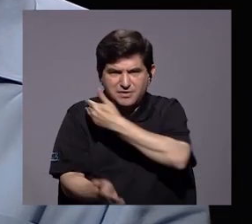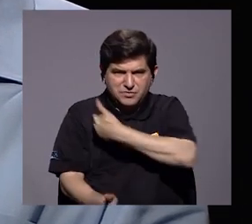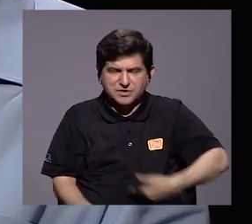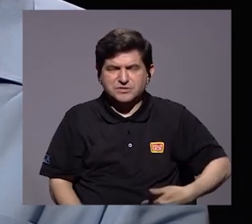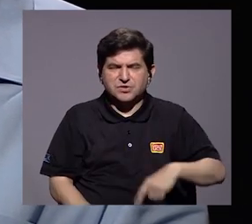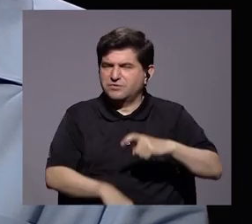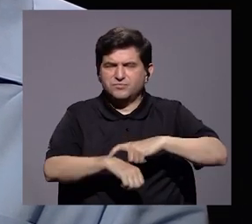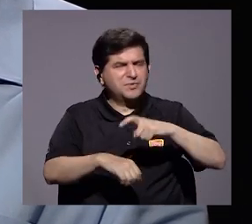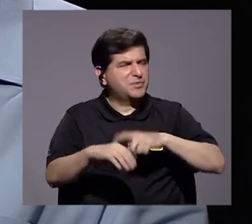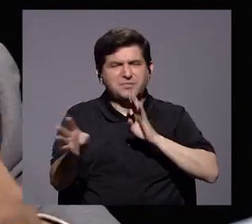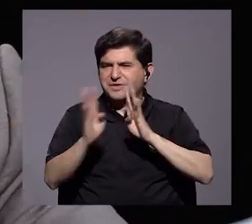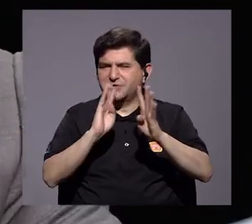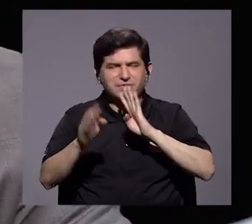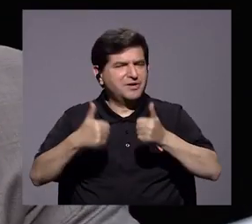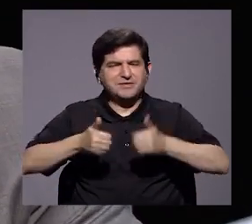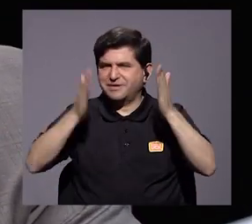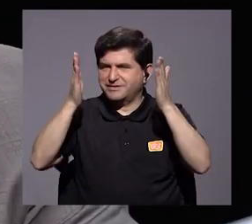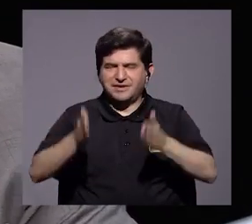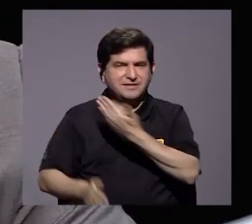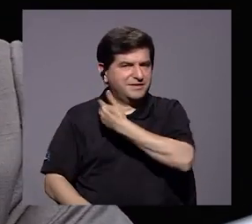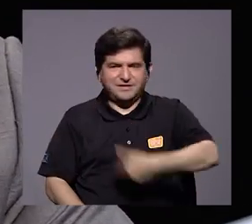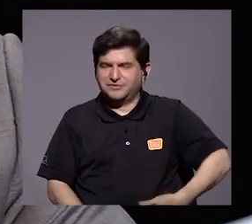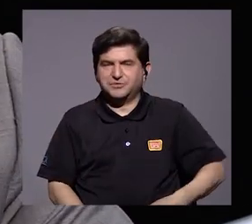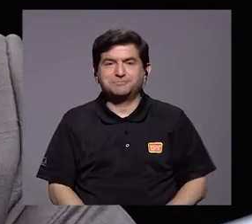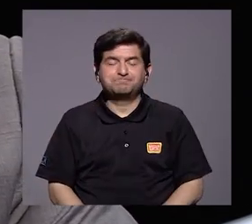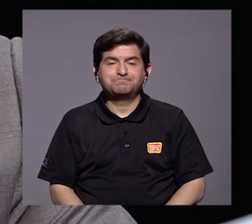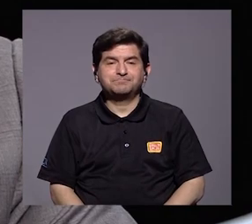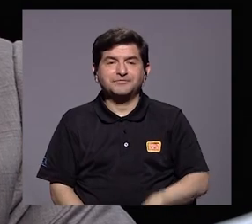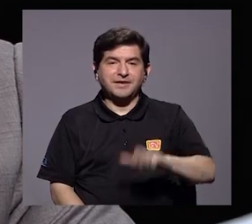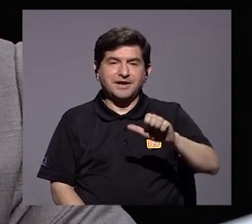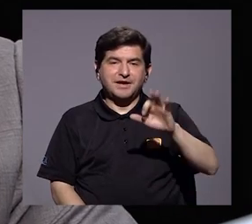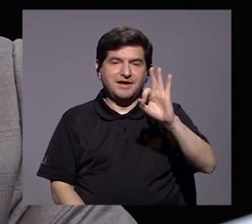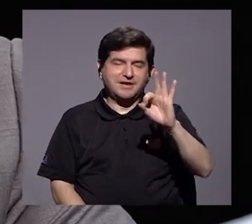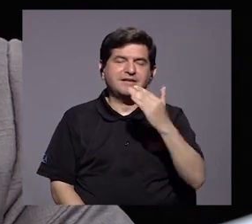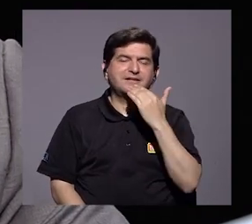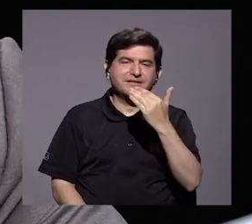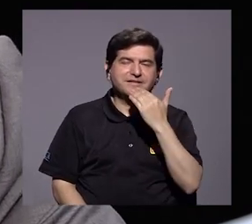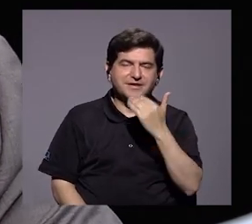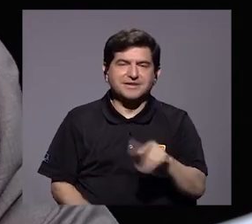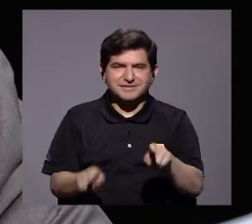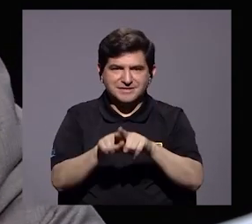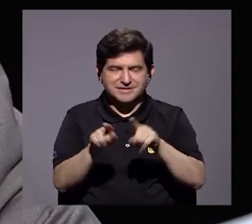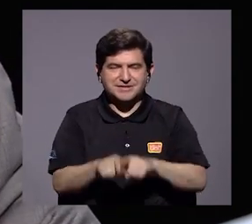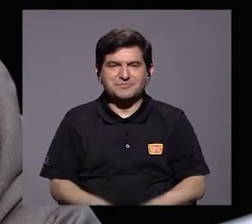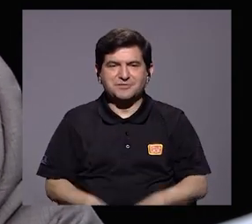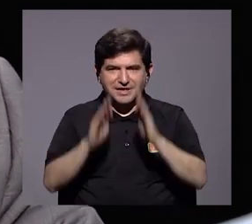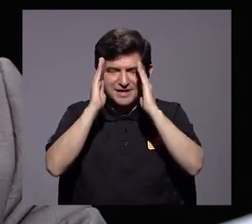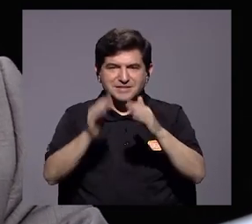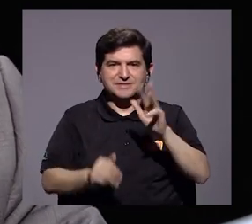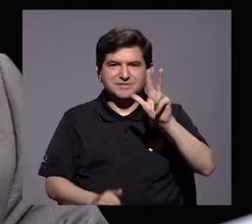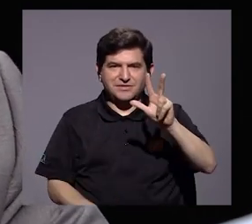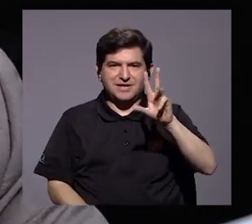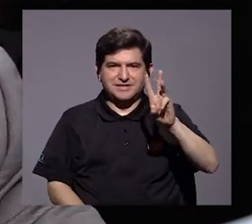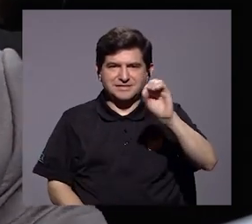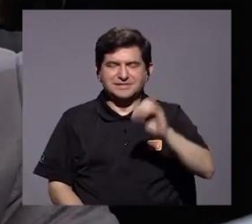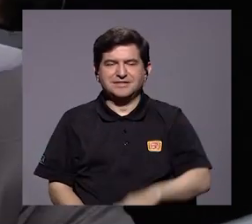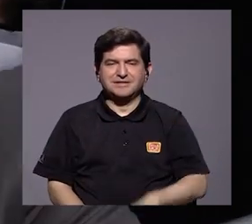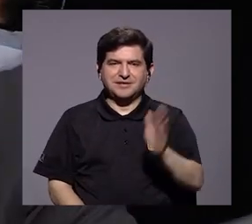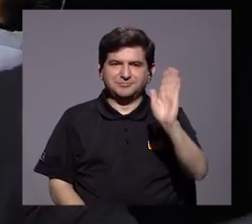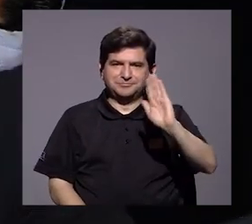momento están anunciando cambio de turismo bueno no hay cuando en él y gracias a ustedes por estar siempre en 360 chao